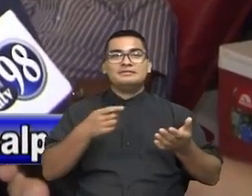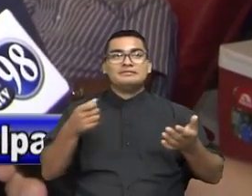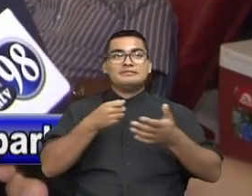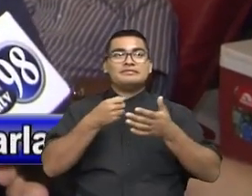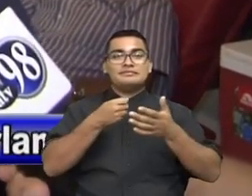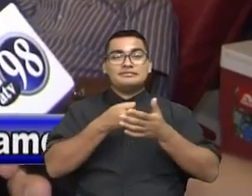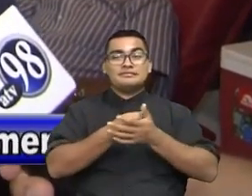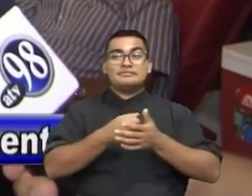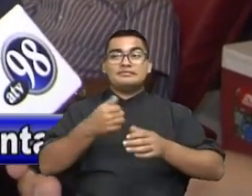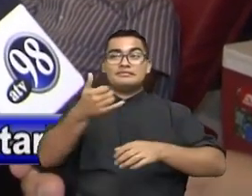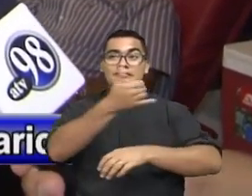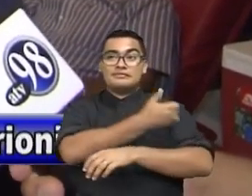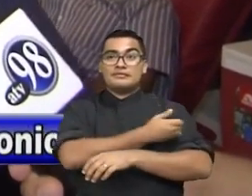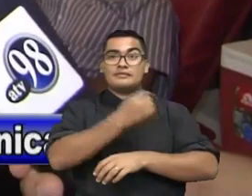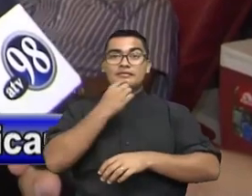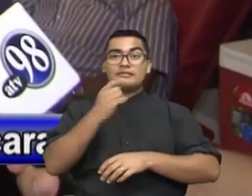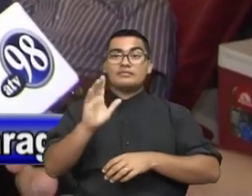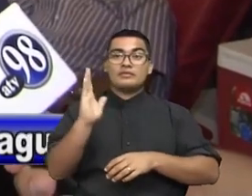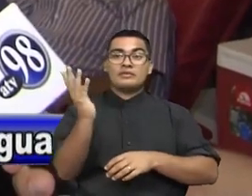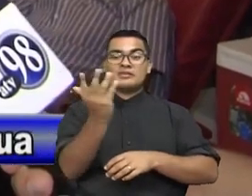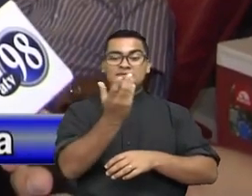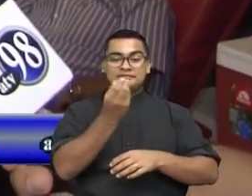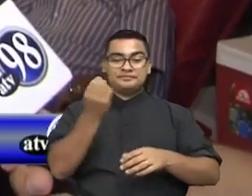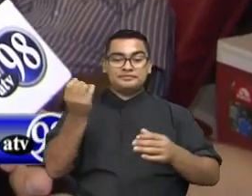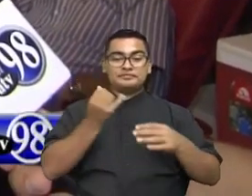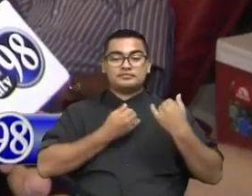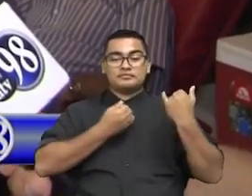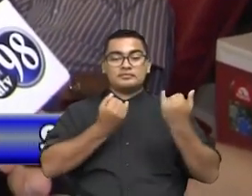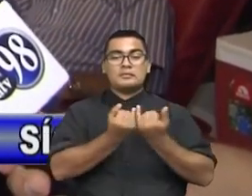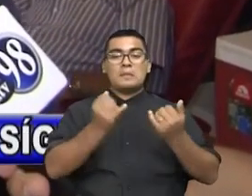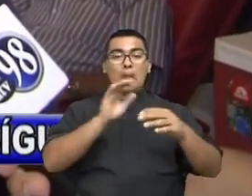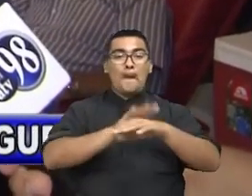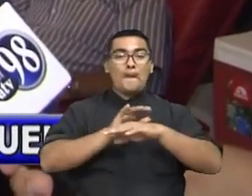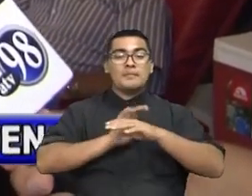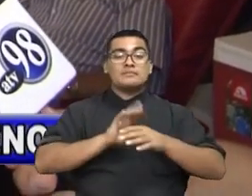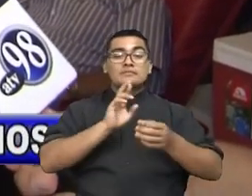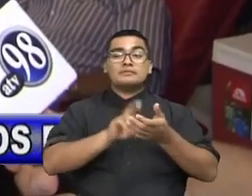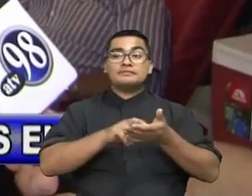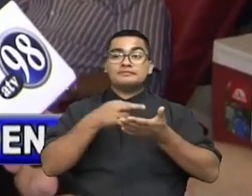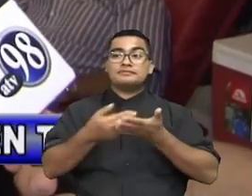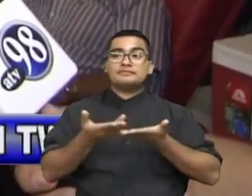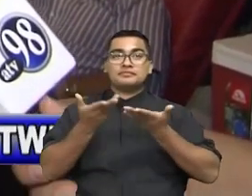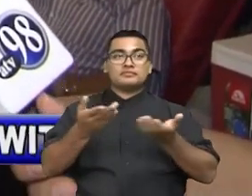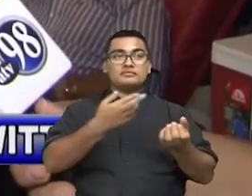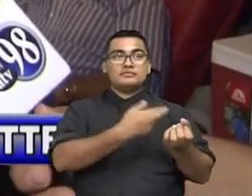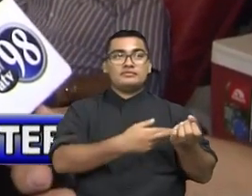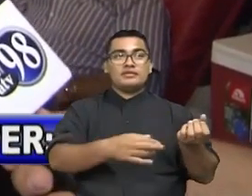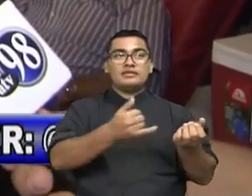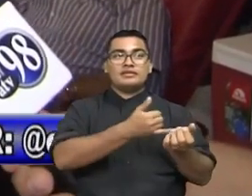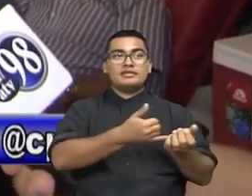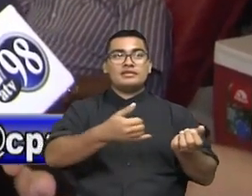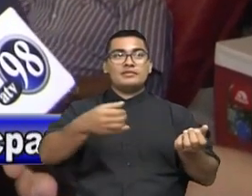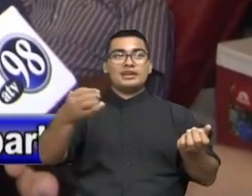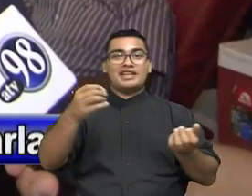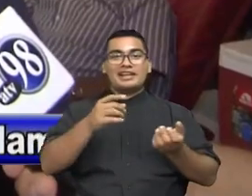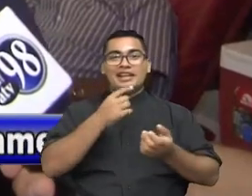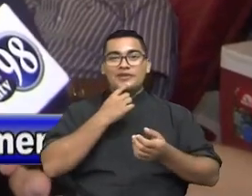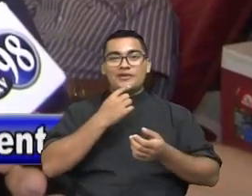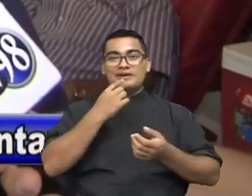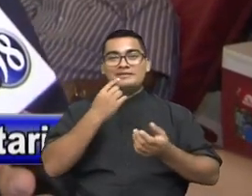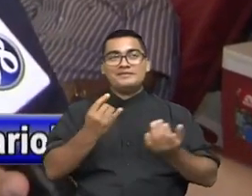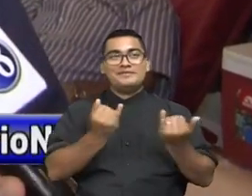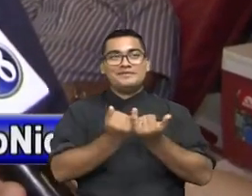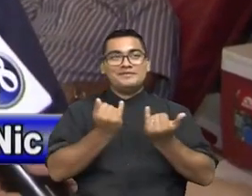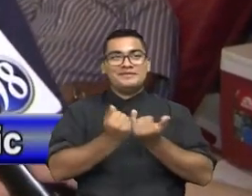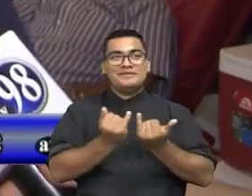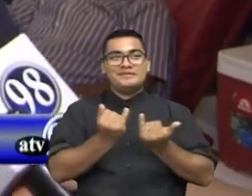día de hoy, toda la institución está abocada a hacer esta donación del vital líquido, porque sabemos de que cada esfuerzo